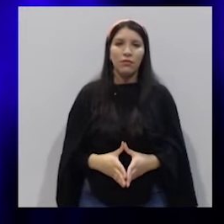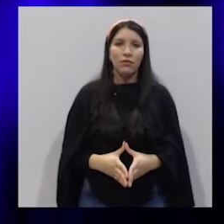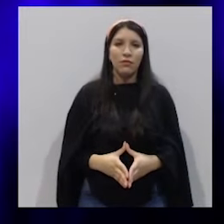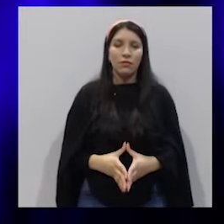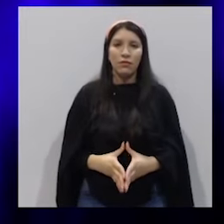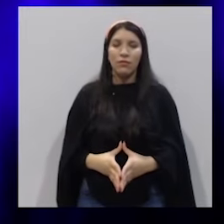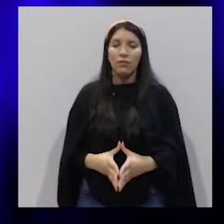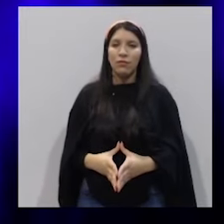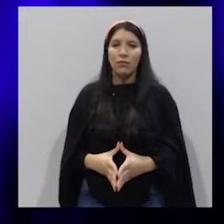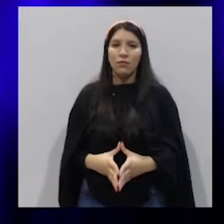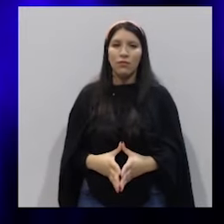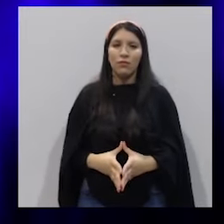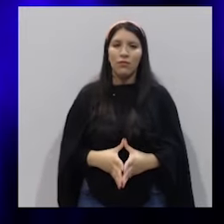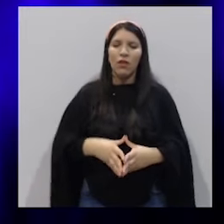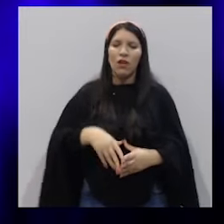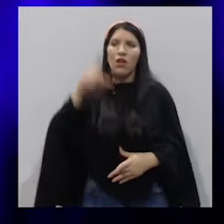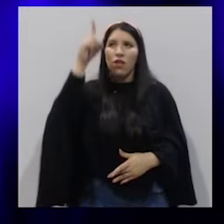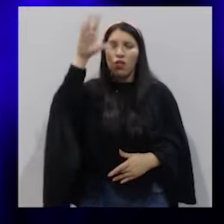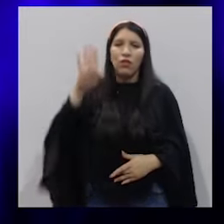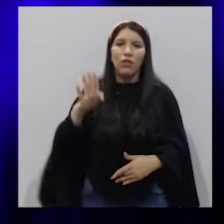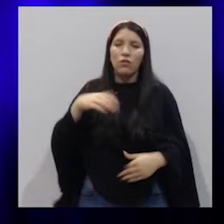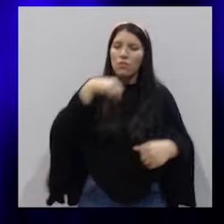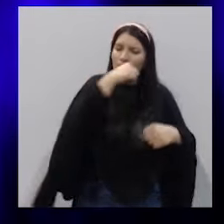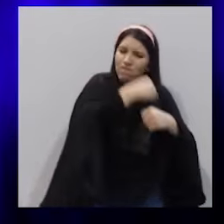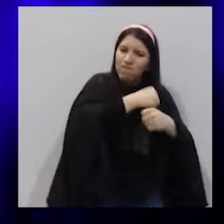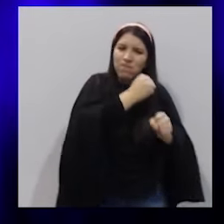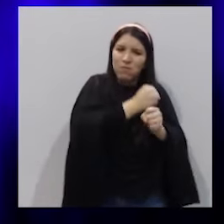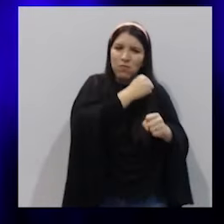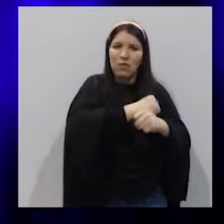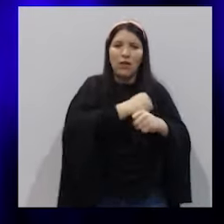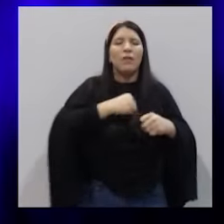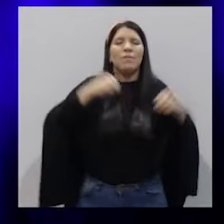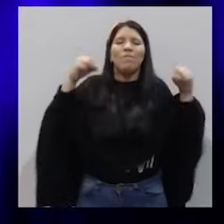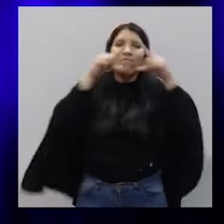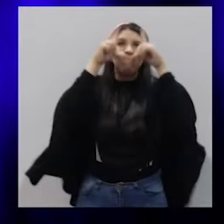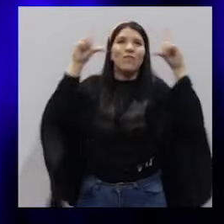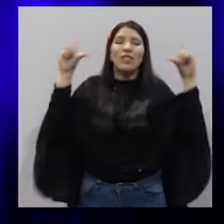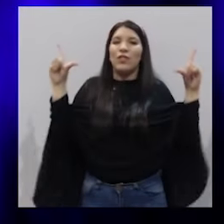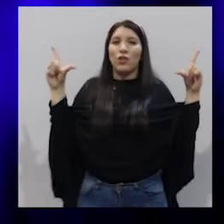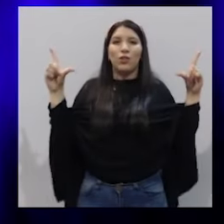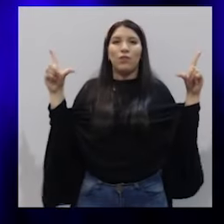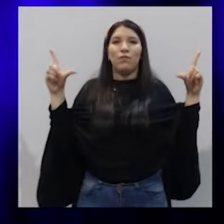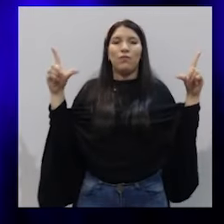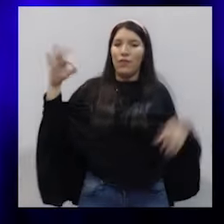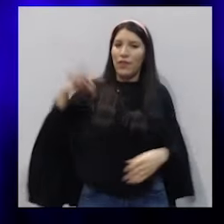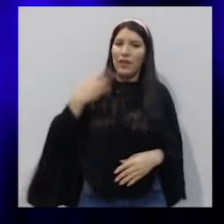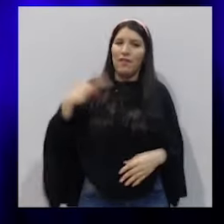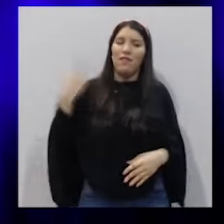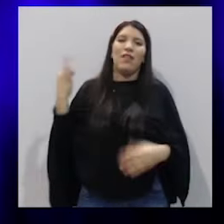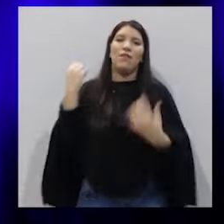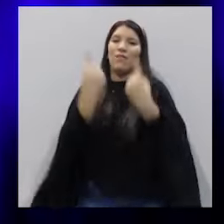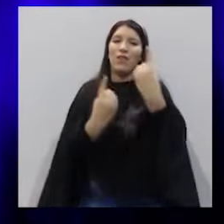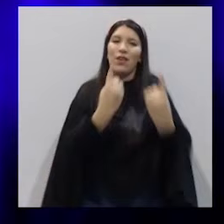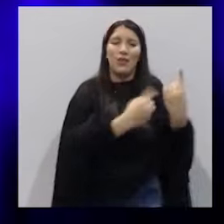dios obraba de una manera realmente sobrenatural como sucede o como sucedía o como